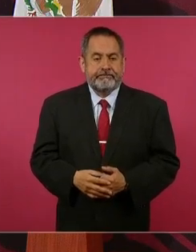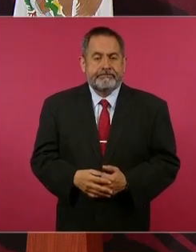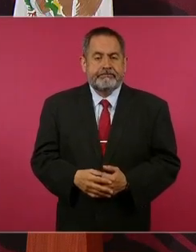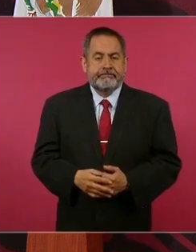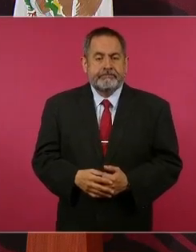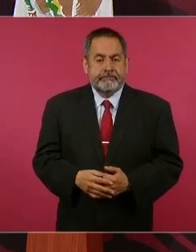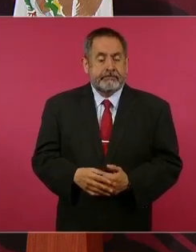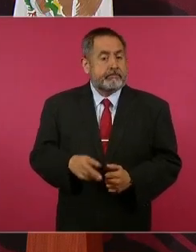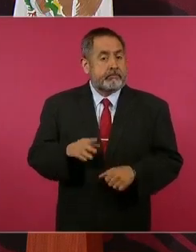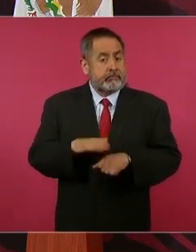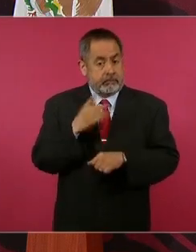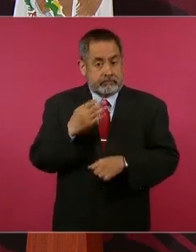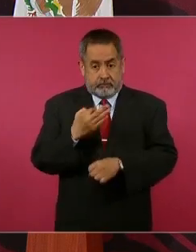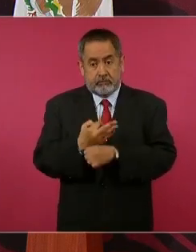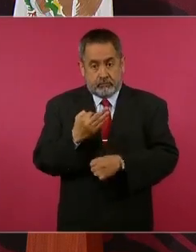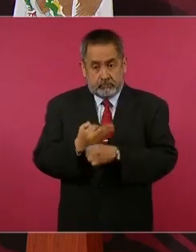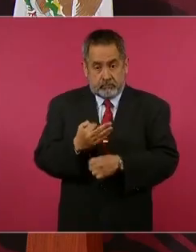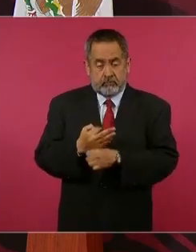porque ahora